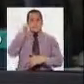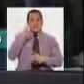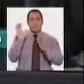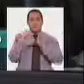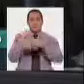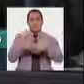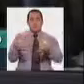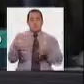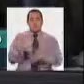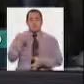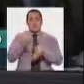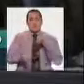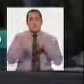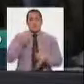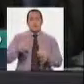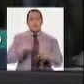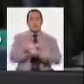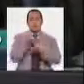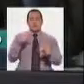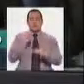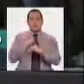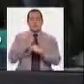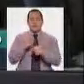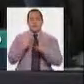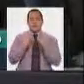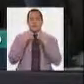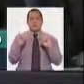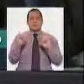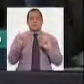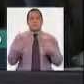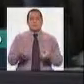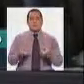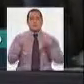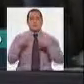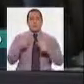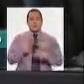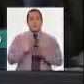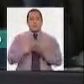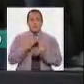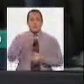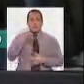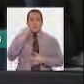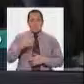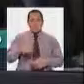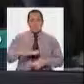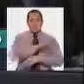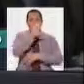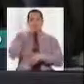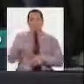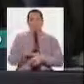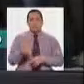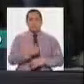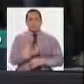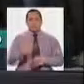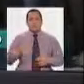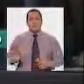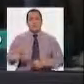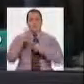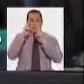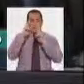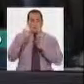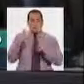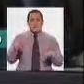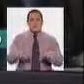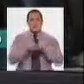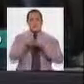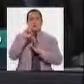que el Poder Judicial no trabaja de manera independiente, cuando es de dominio público que este gobierno es respetuoso